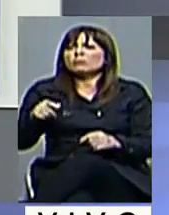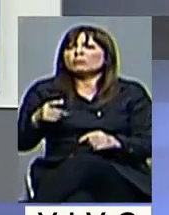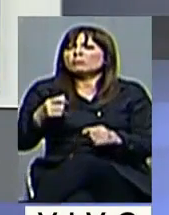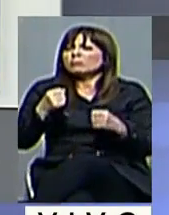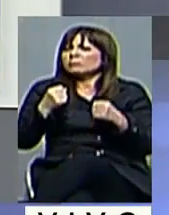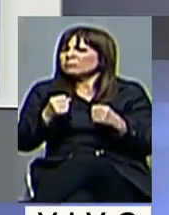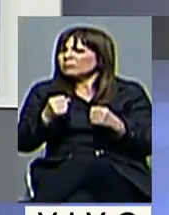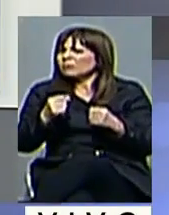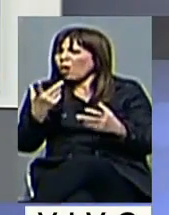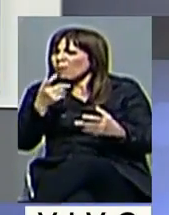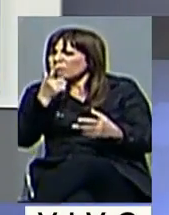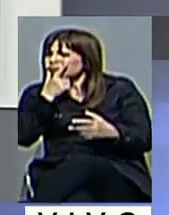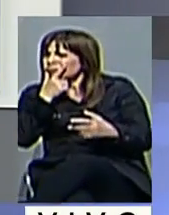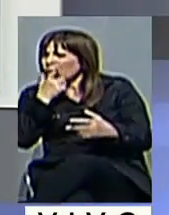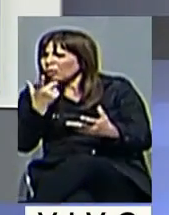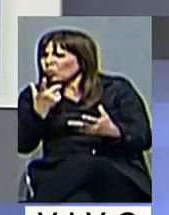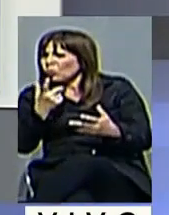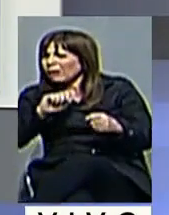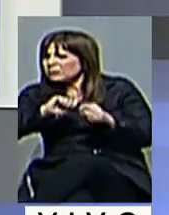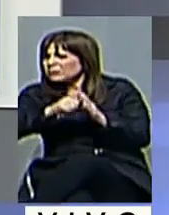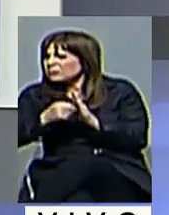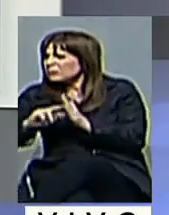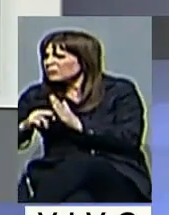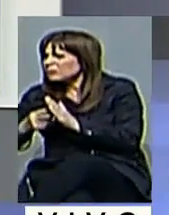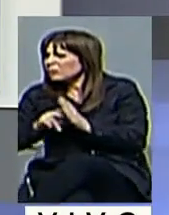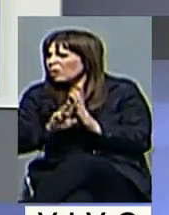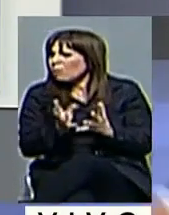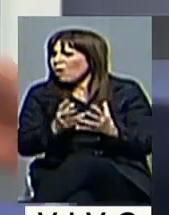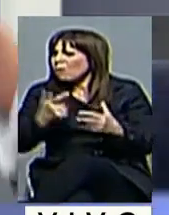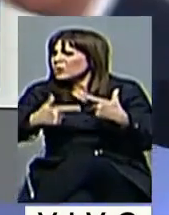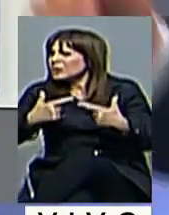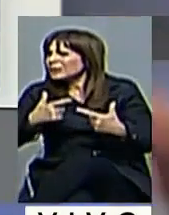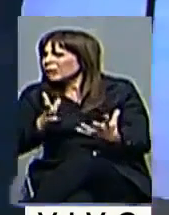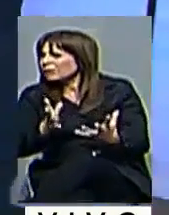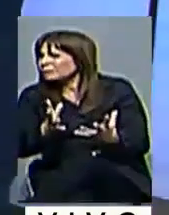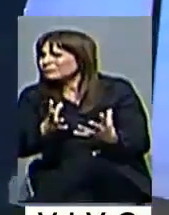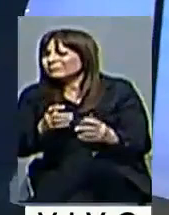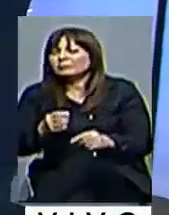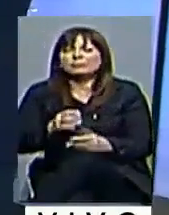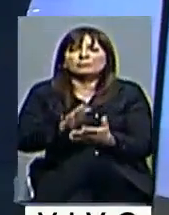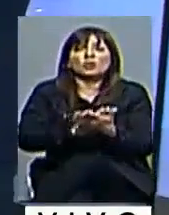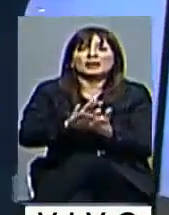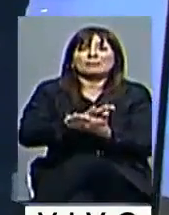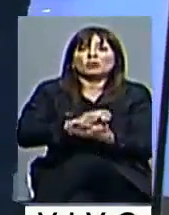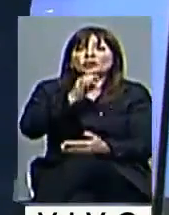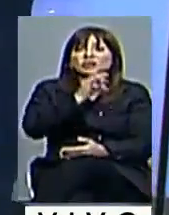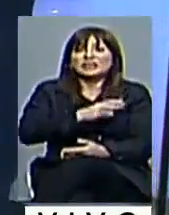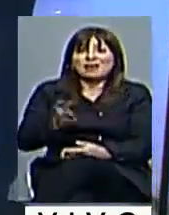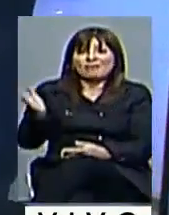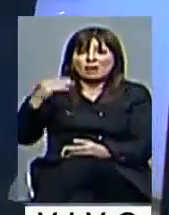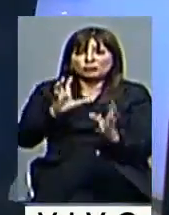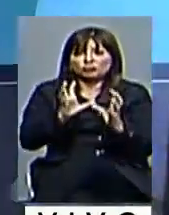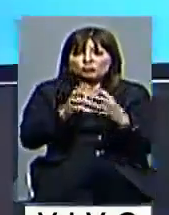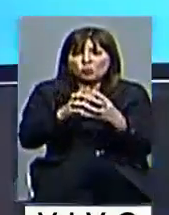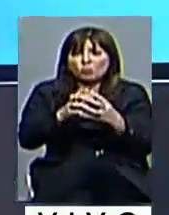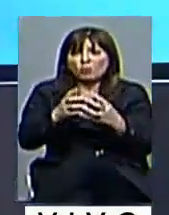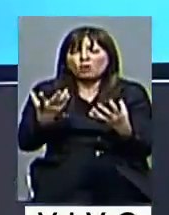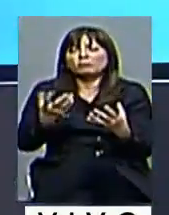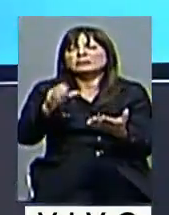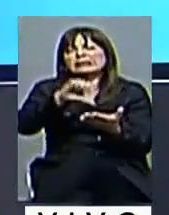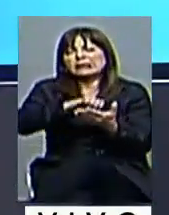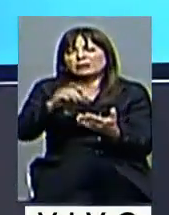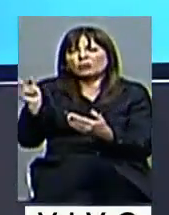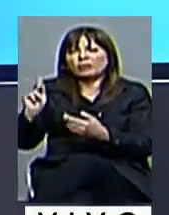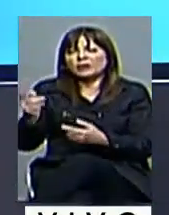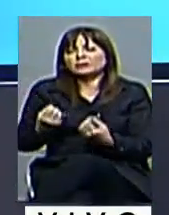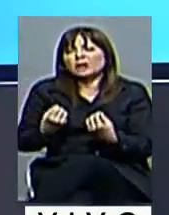juicio o pone en crisis el aparato público, el aparato político finalmente. Con un Chile Vamos, que obviamente es un partido centro-derecha, o sea, un movimiento centro-derecha